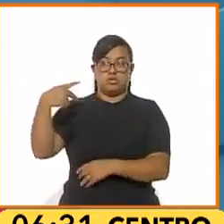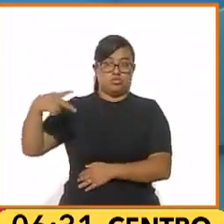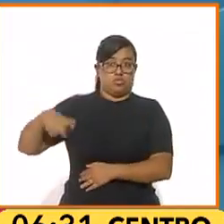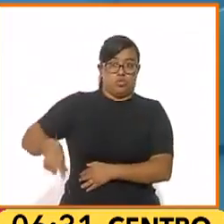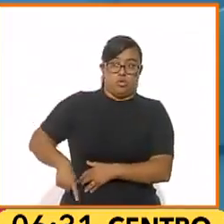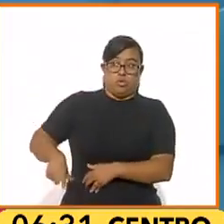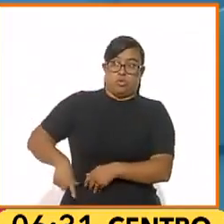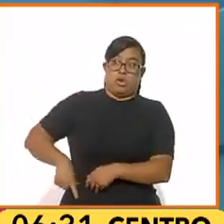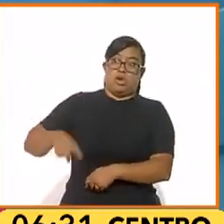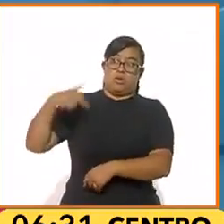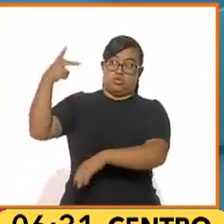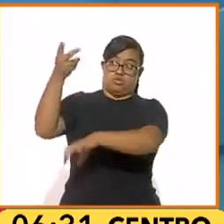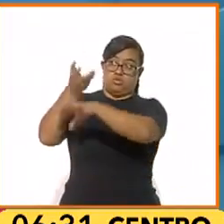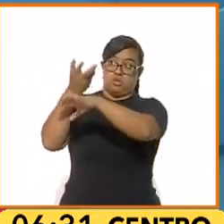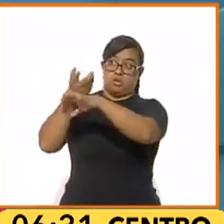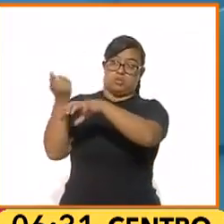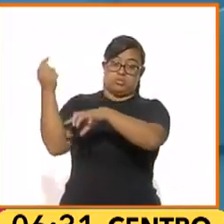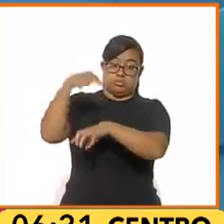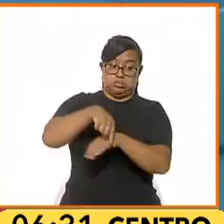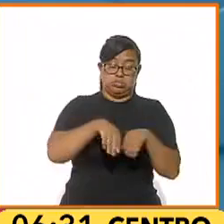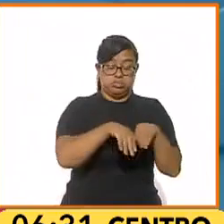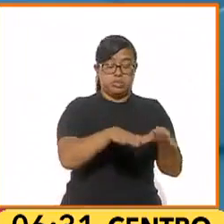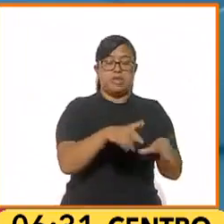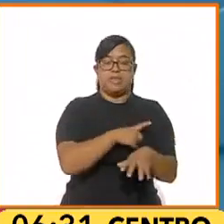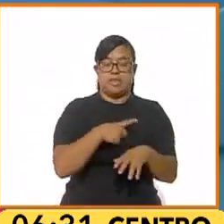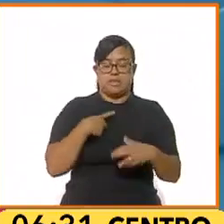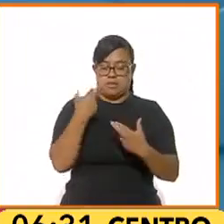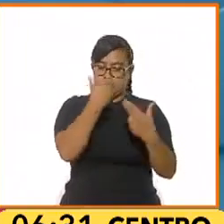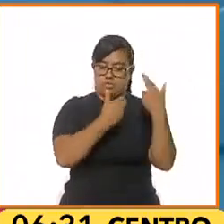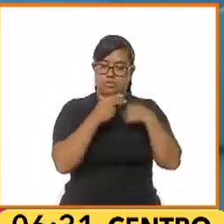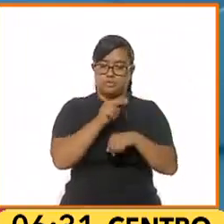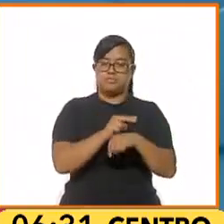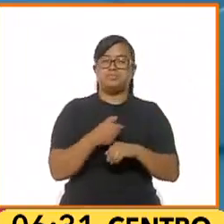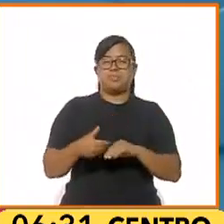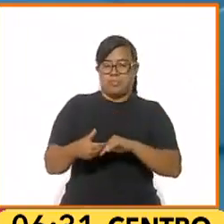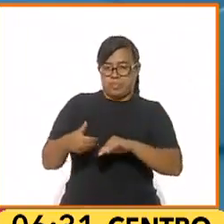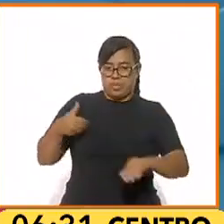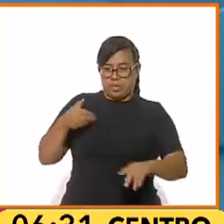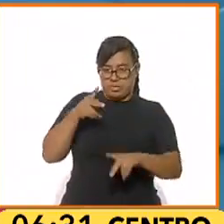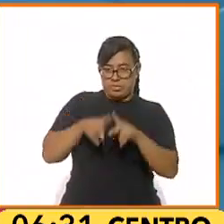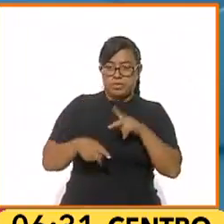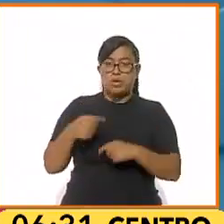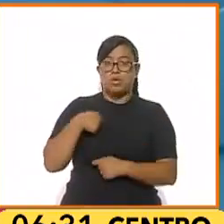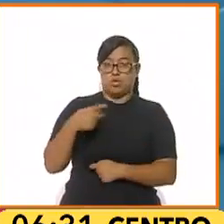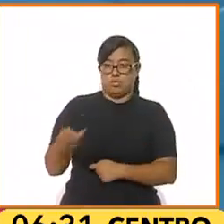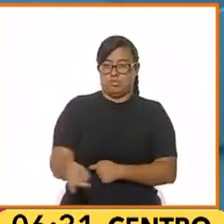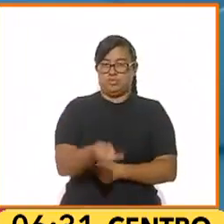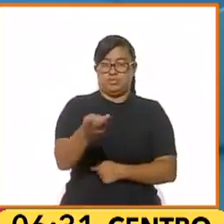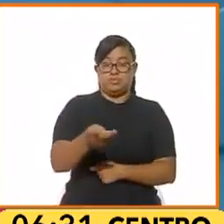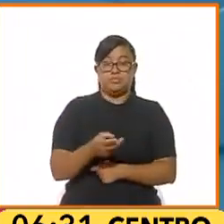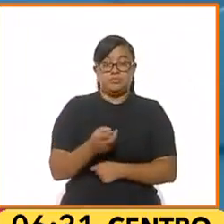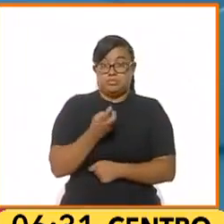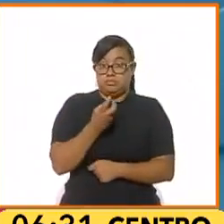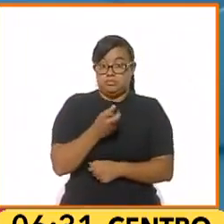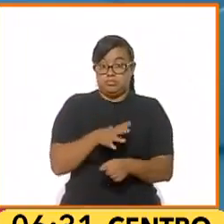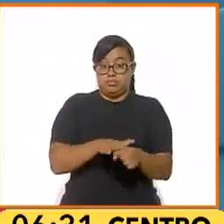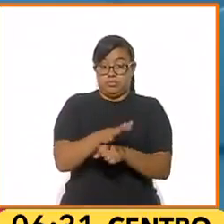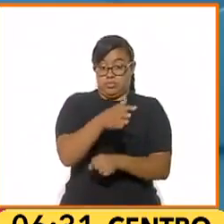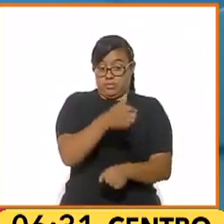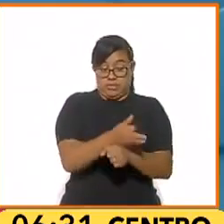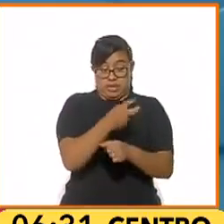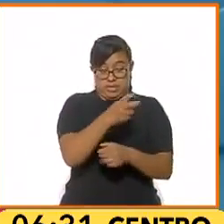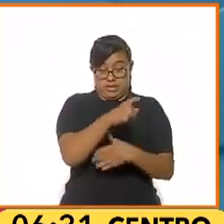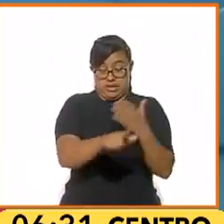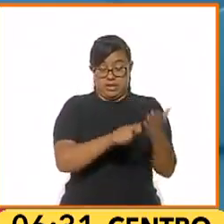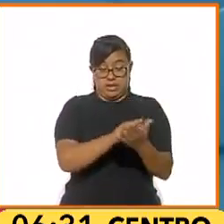gobiernos extranjeros. Y pues bueno, yo antes del corte le preguntaba a usted sobre si era suficiente esta